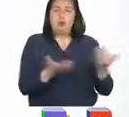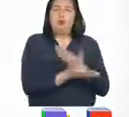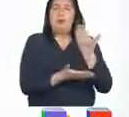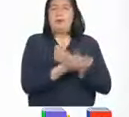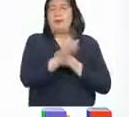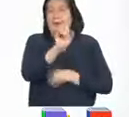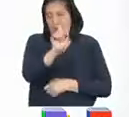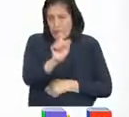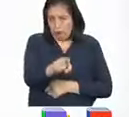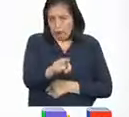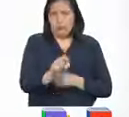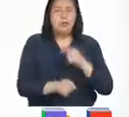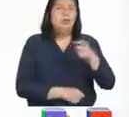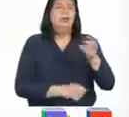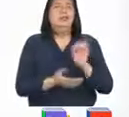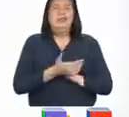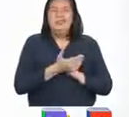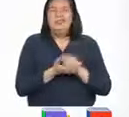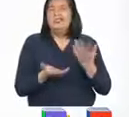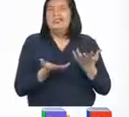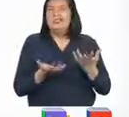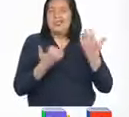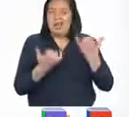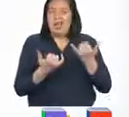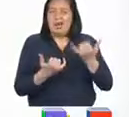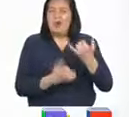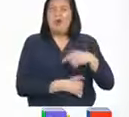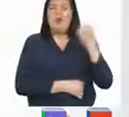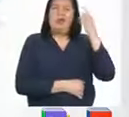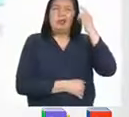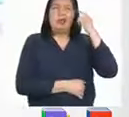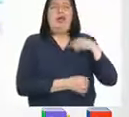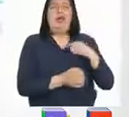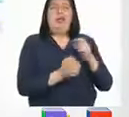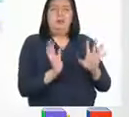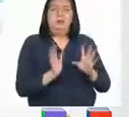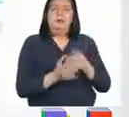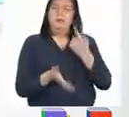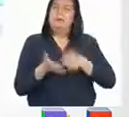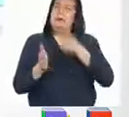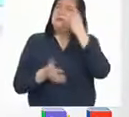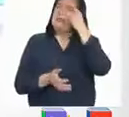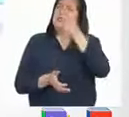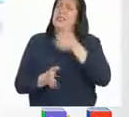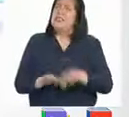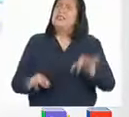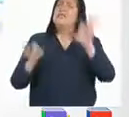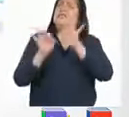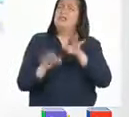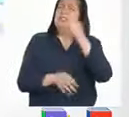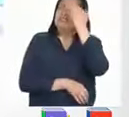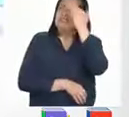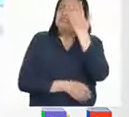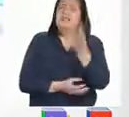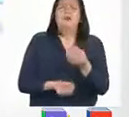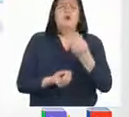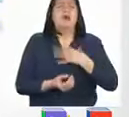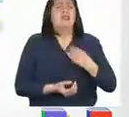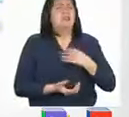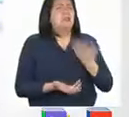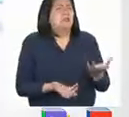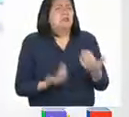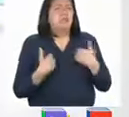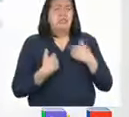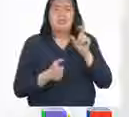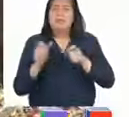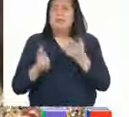nueva pregunta que surge a partir de lo que acabamos de resolver. ¿Para qué piensan que es importante saber qué edades tiene